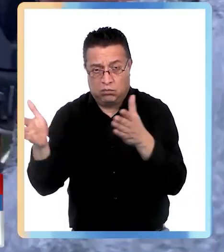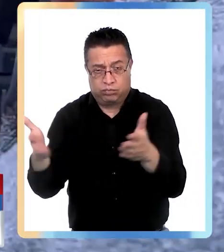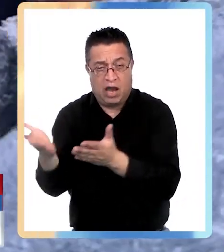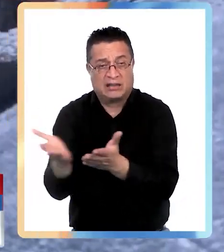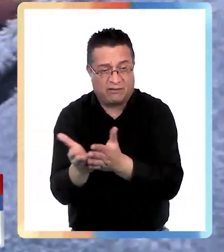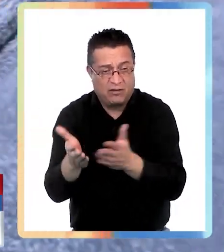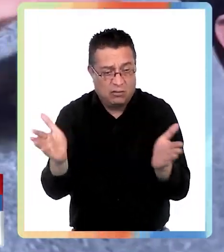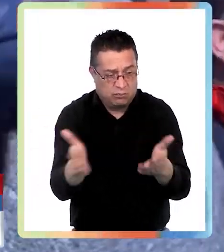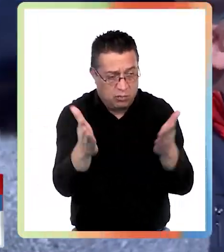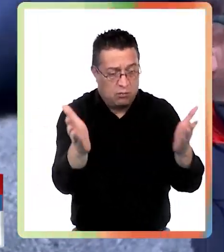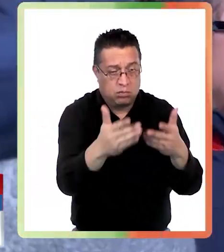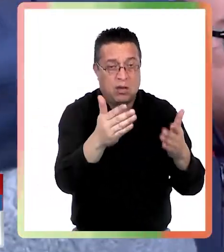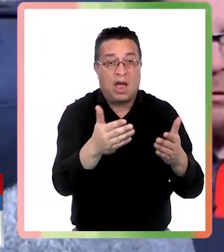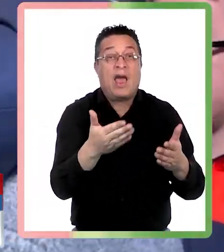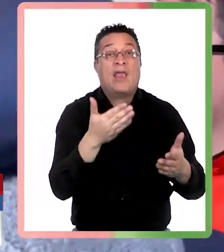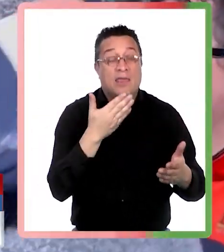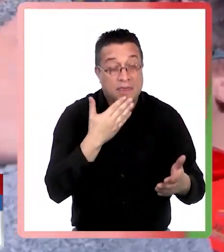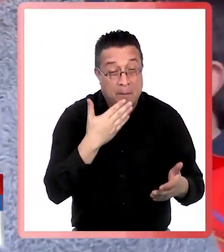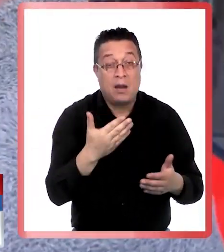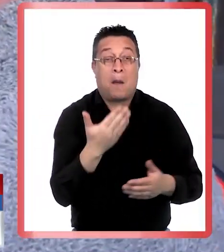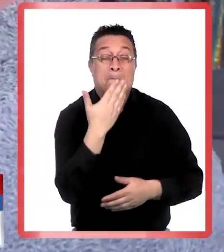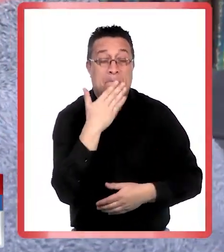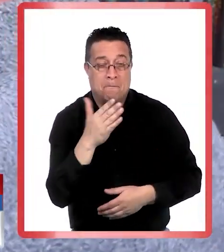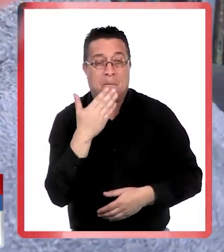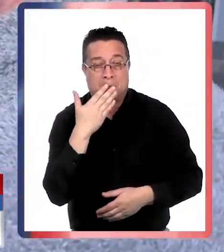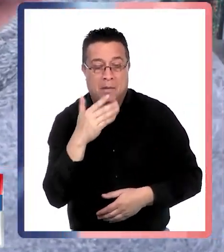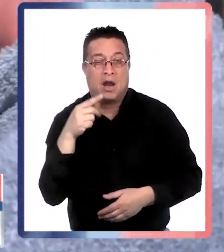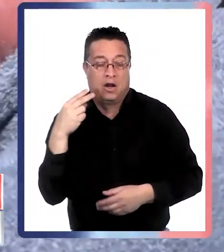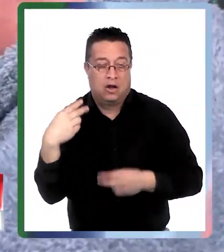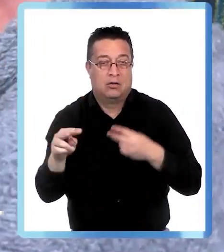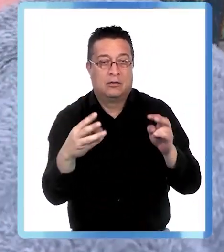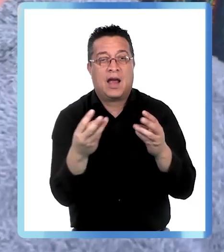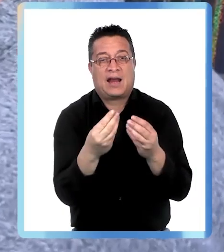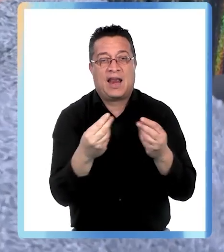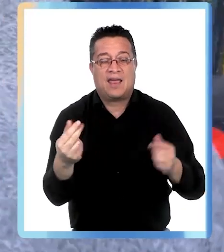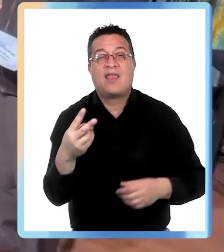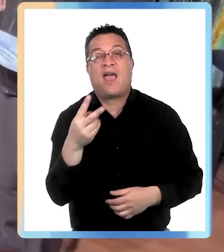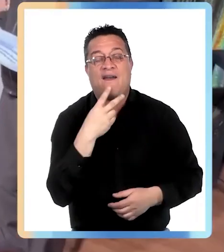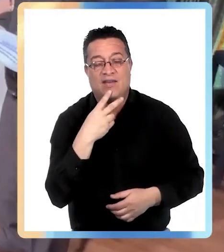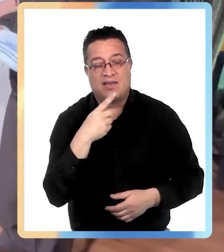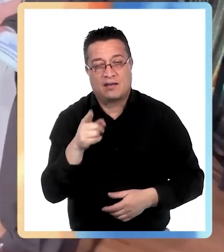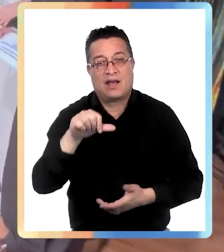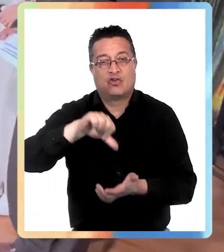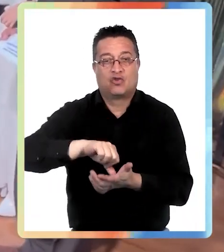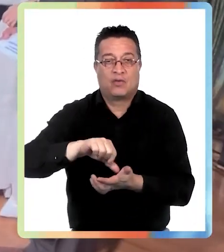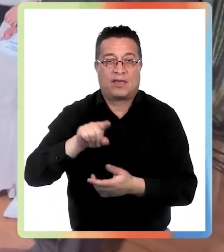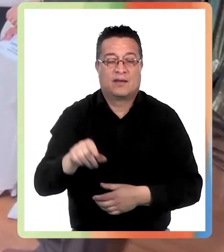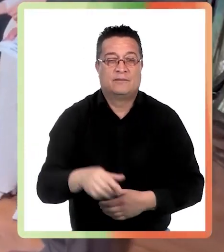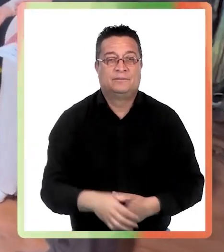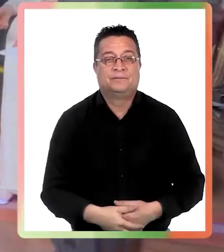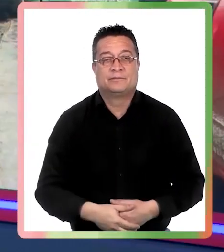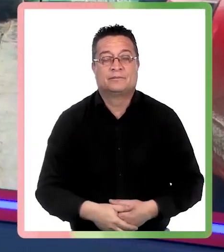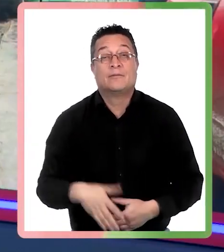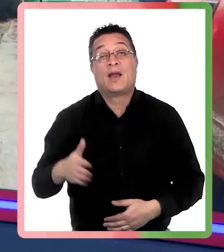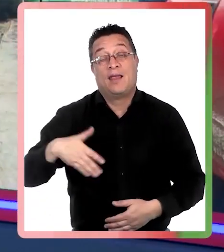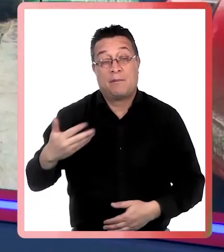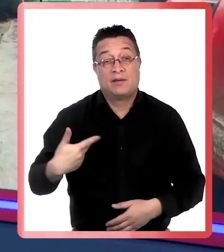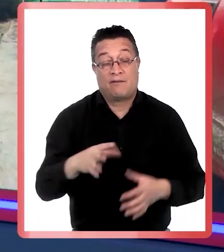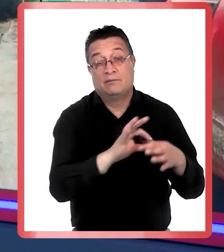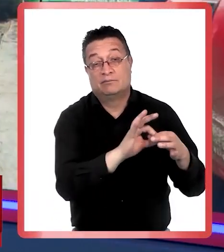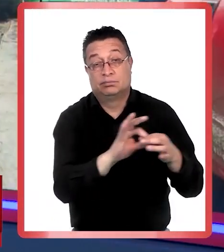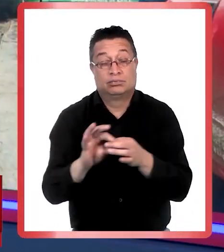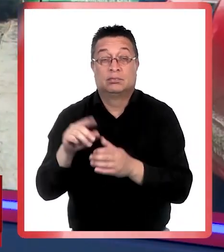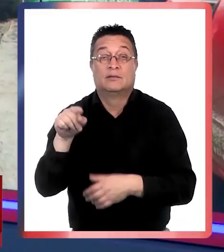actividades y servicios para los ciudadanos sino que también mejorará significativamente la calidad de vida en la ciudad un